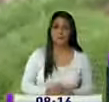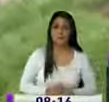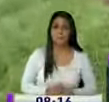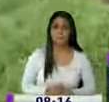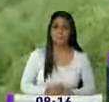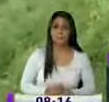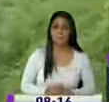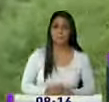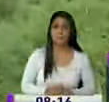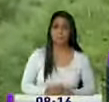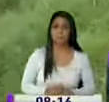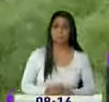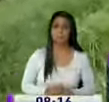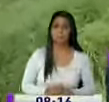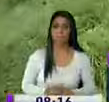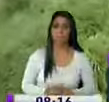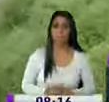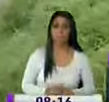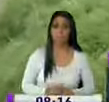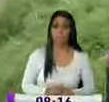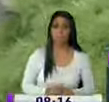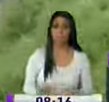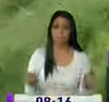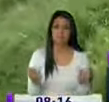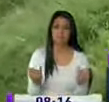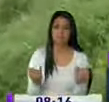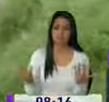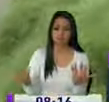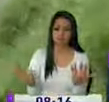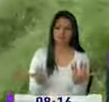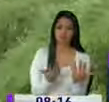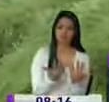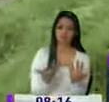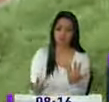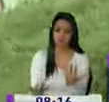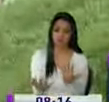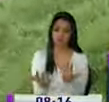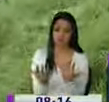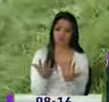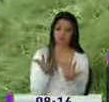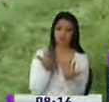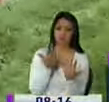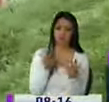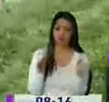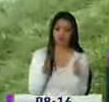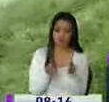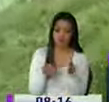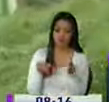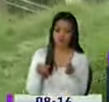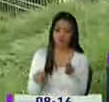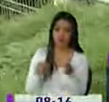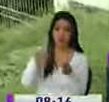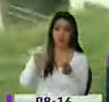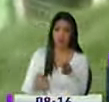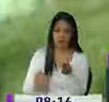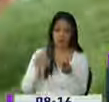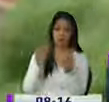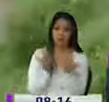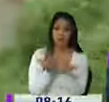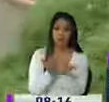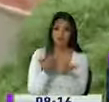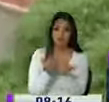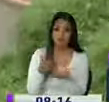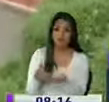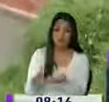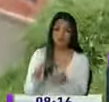Miren cómo la maleza alcanza lo poco de las gradas que quedan, y lastimosamente aquí hay una zanja, está lleno de basura,